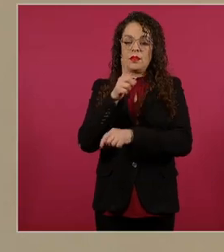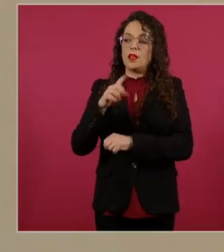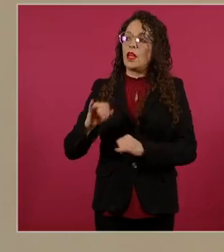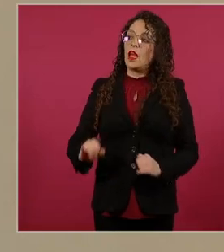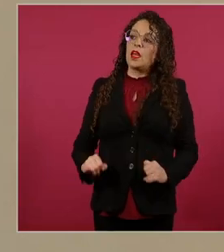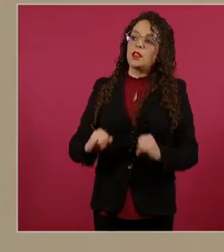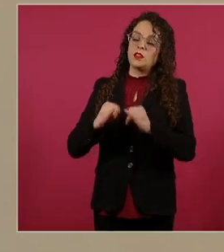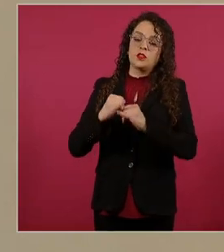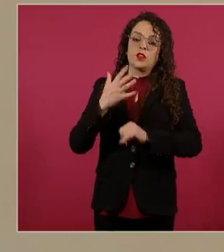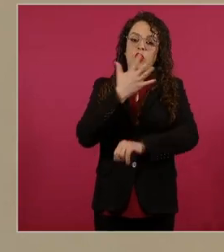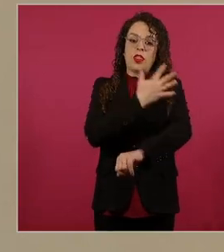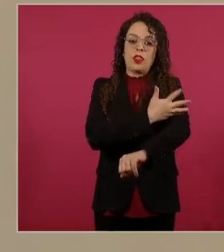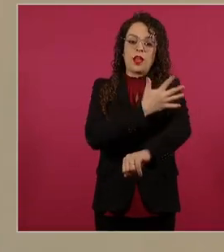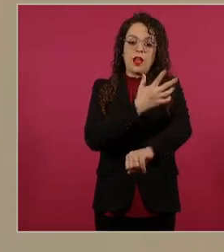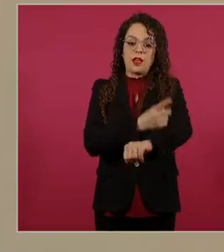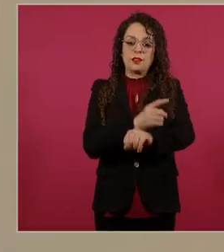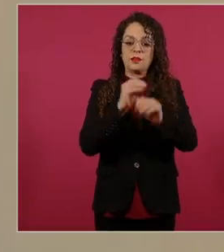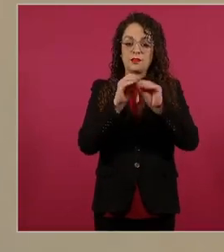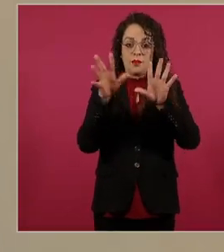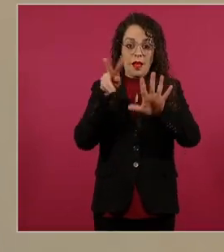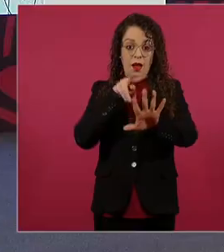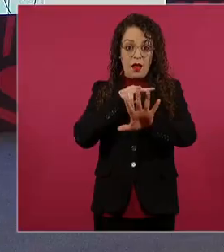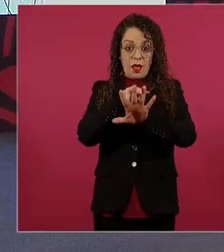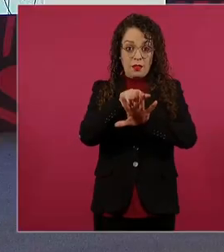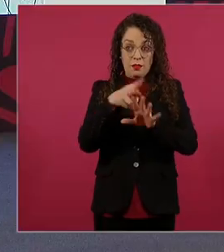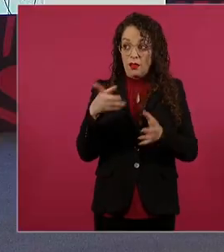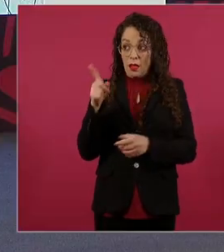que se supone que es autónomo